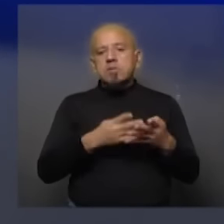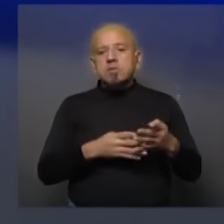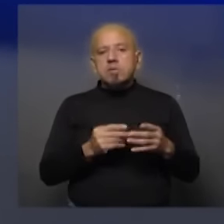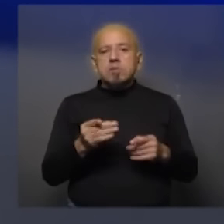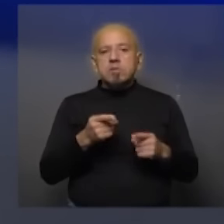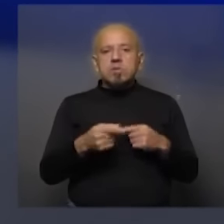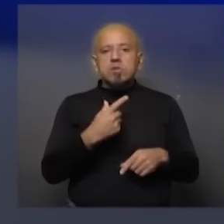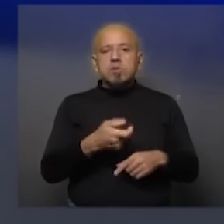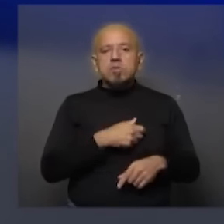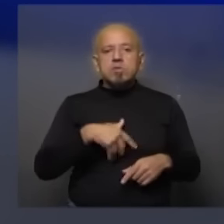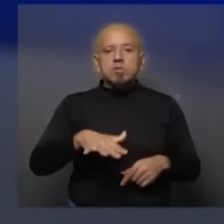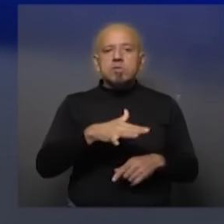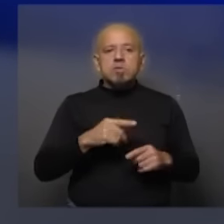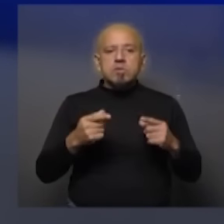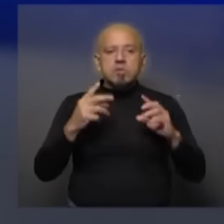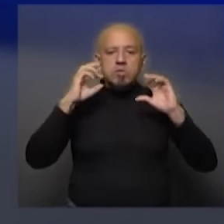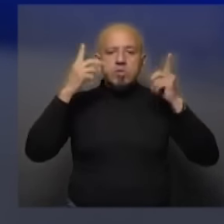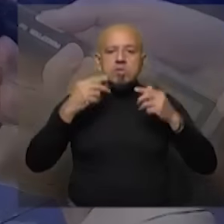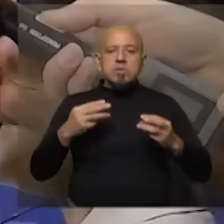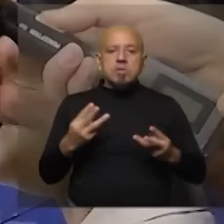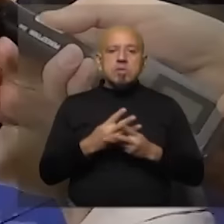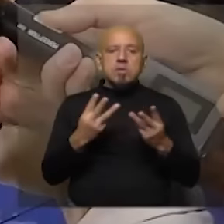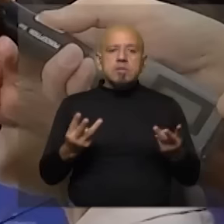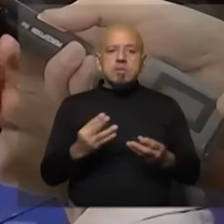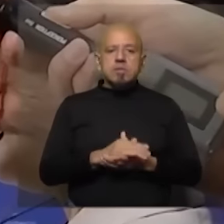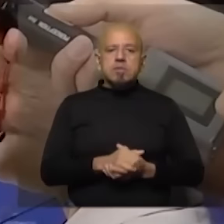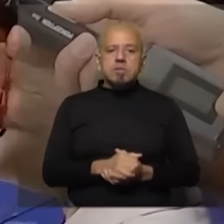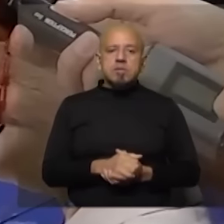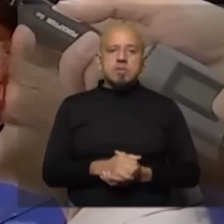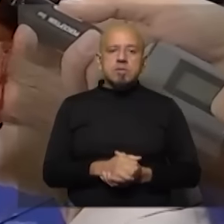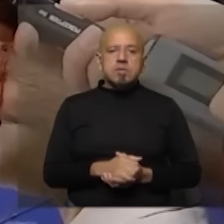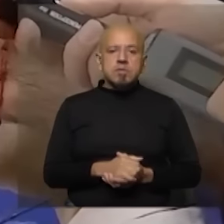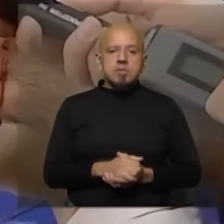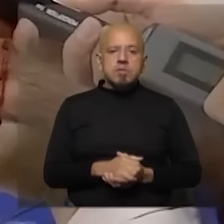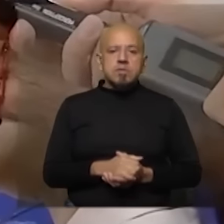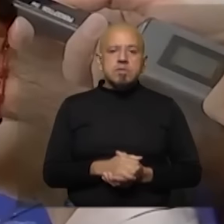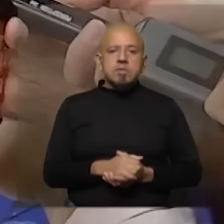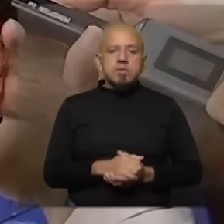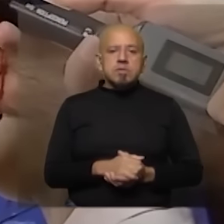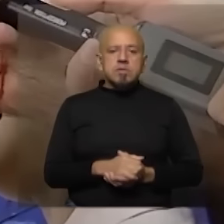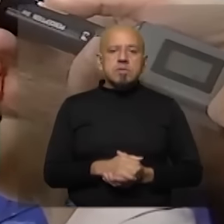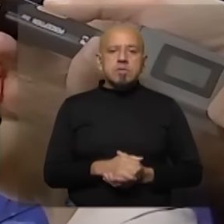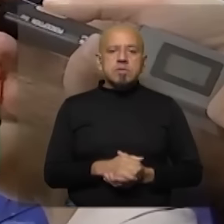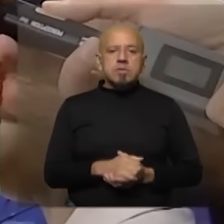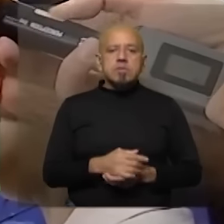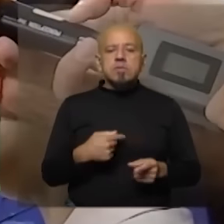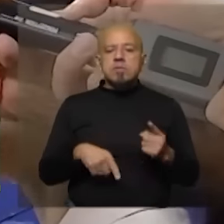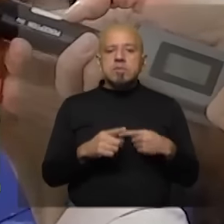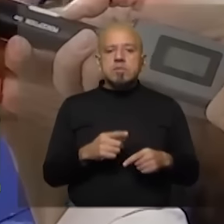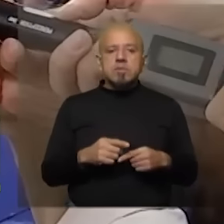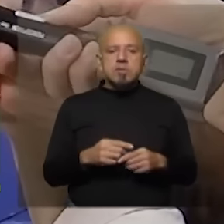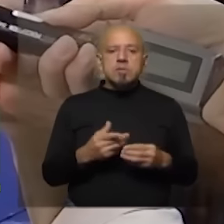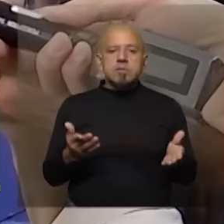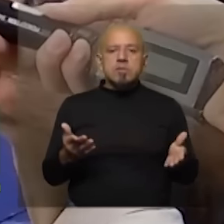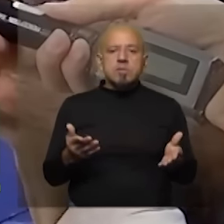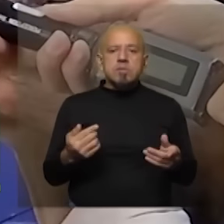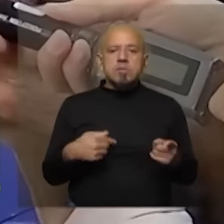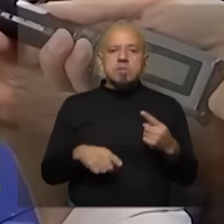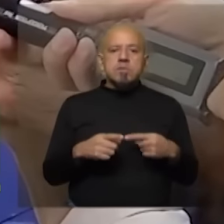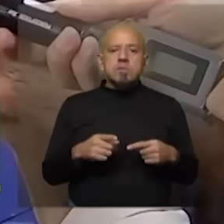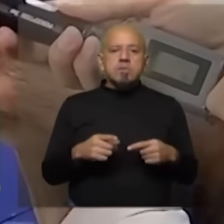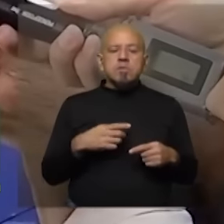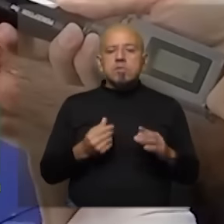un incremento de la violencia en general. Y se confirma un incremento con relación al año anterior y se confirma, por lo tanto, una tendencia en cuanto